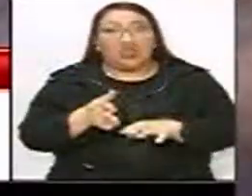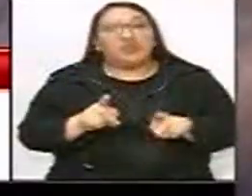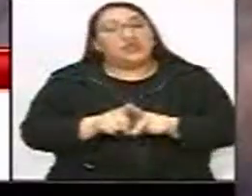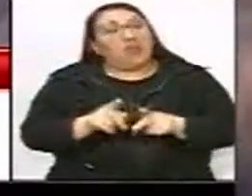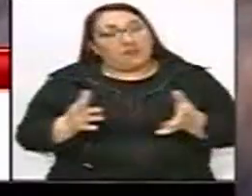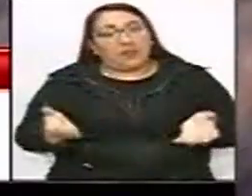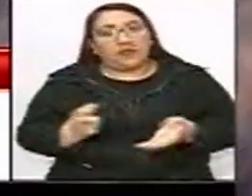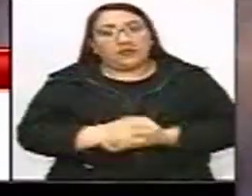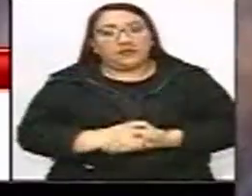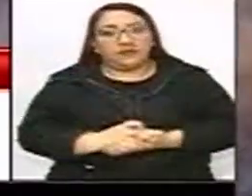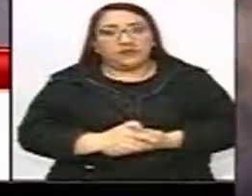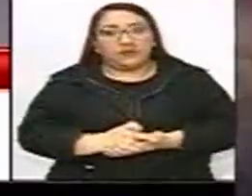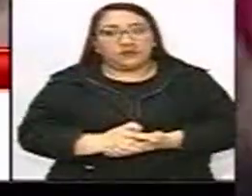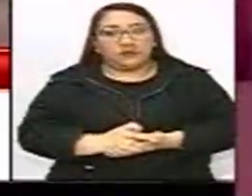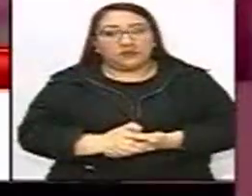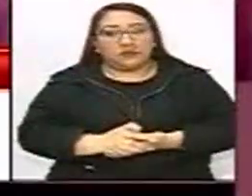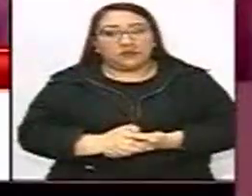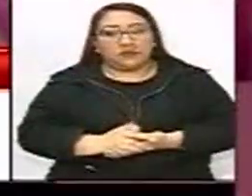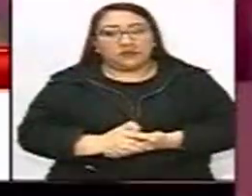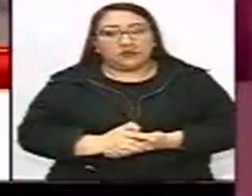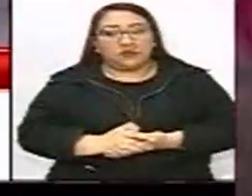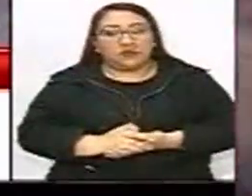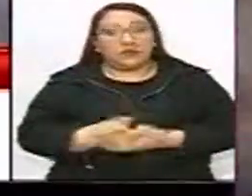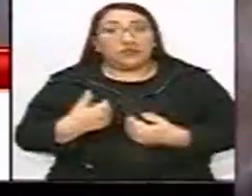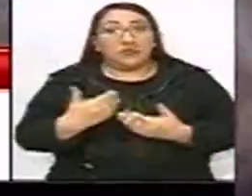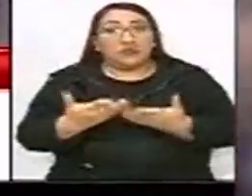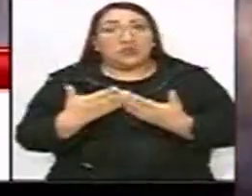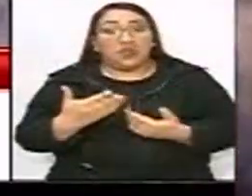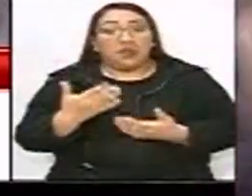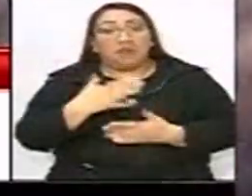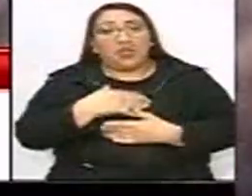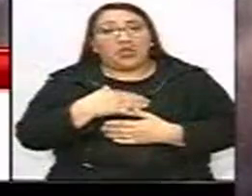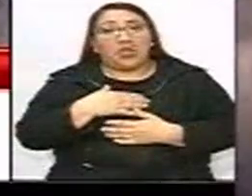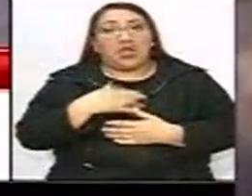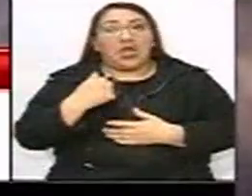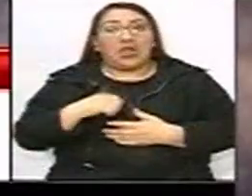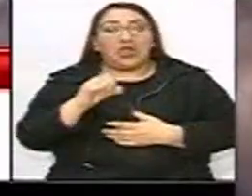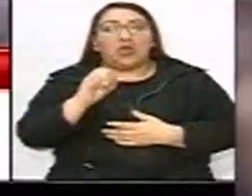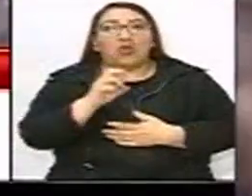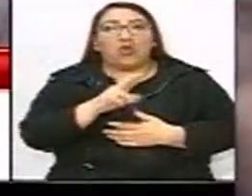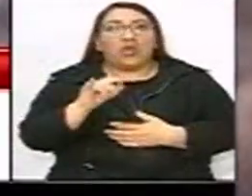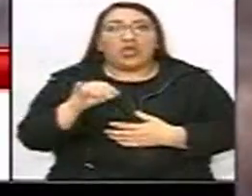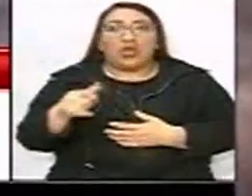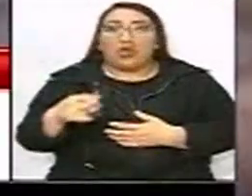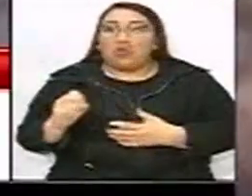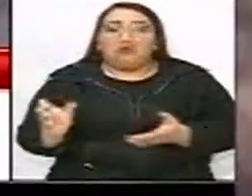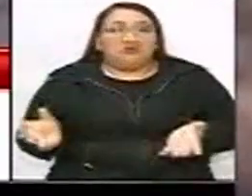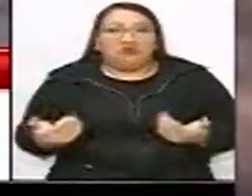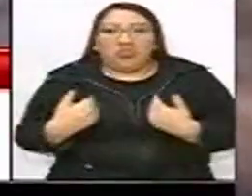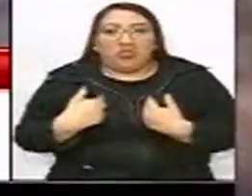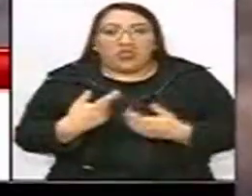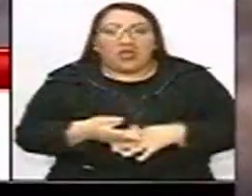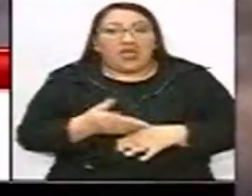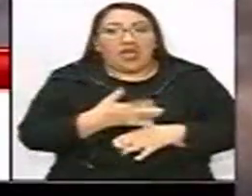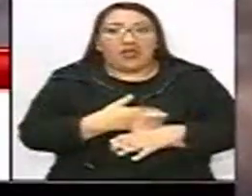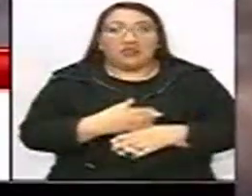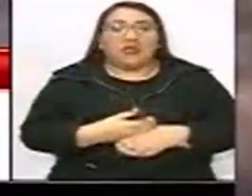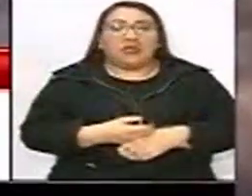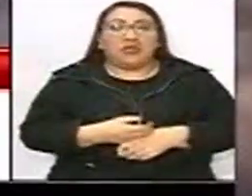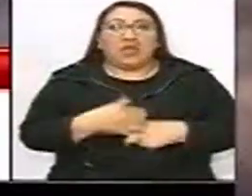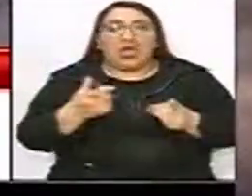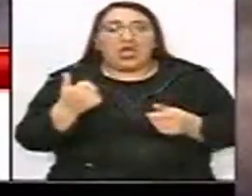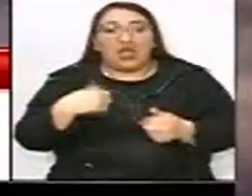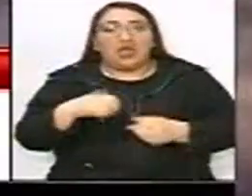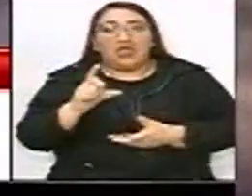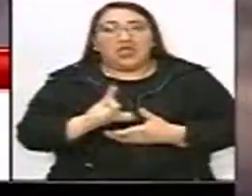también. Pero a mí me da pena que el alcalde Orrego no tenga, que fue el gran alcalde de Lima, no